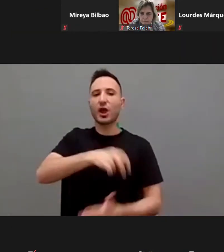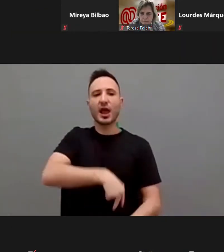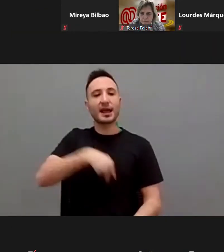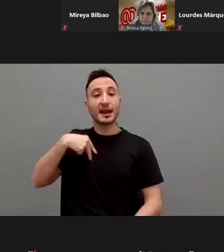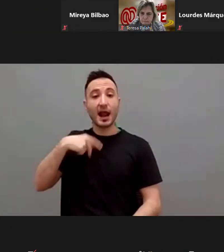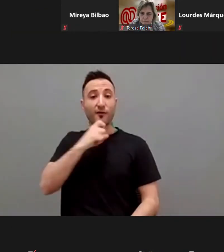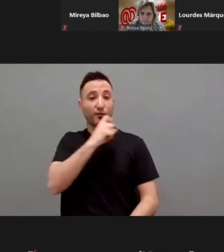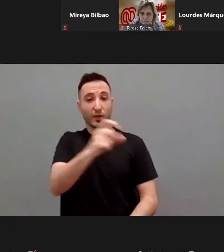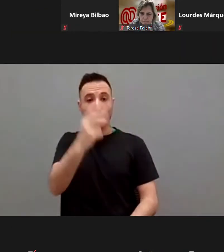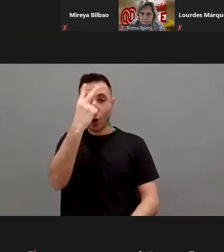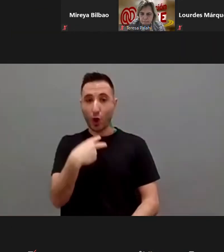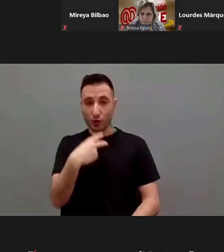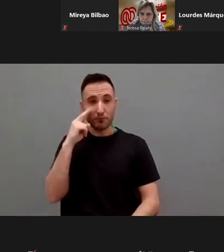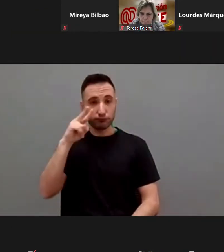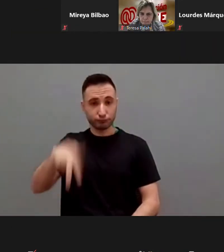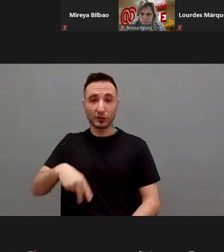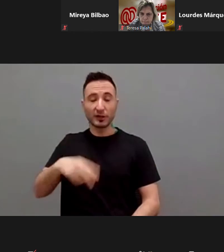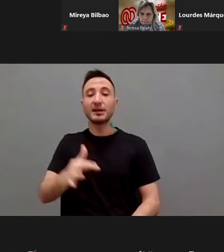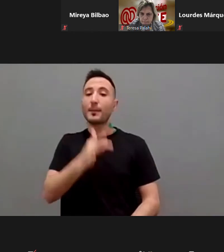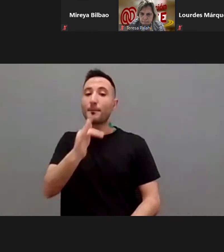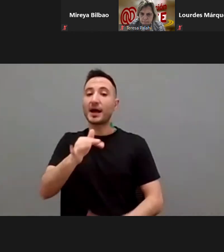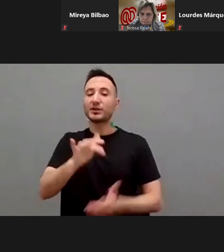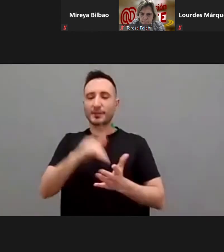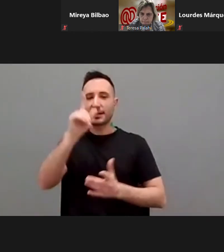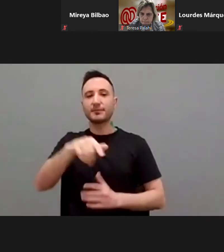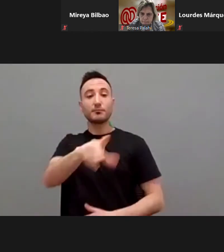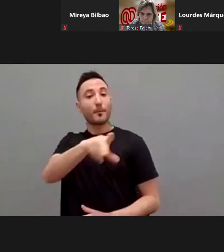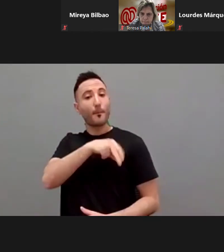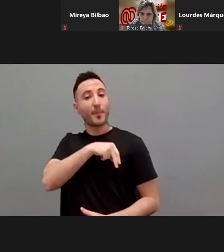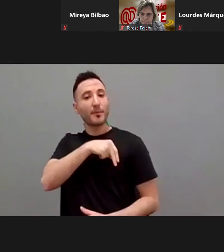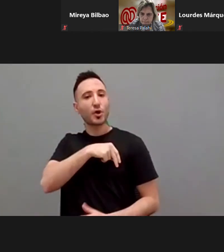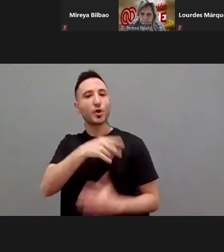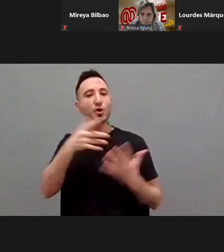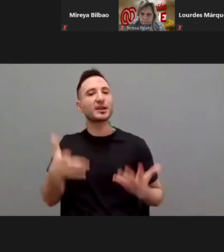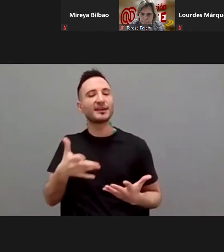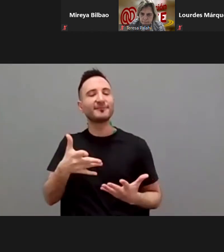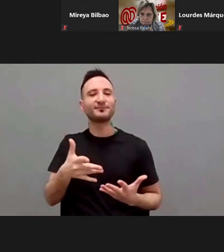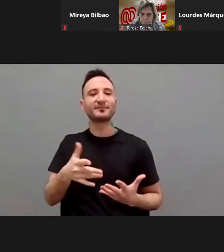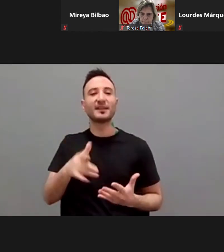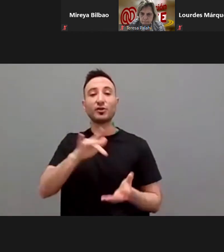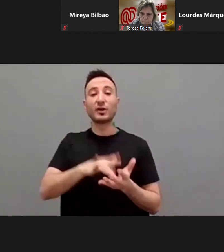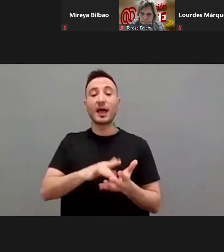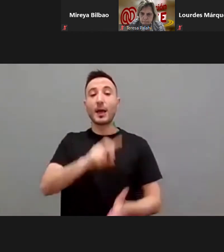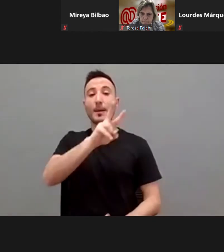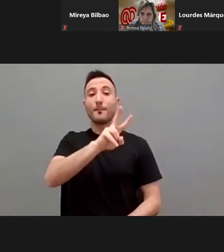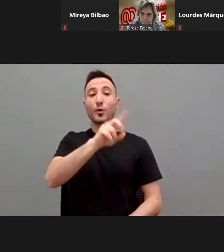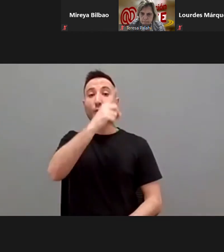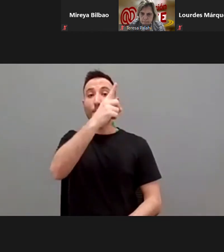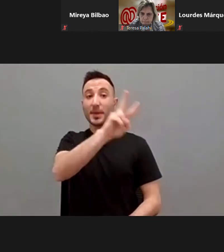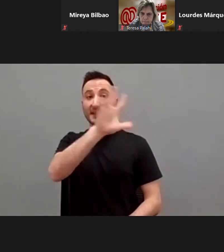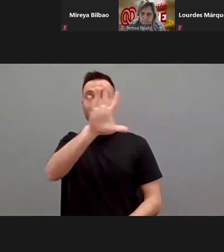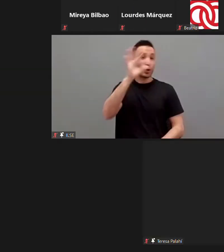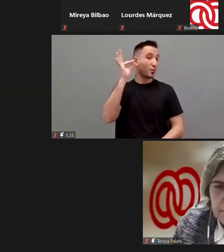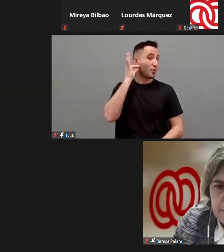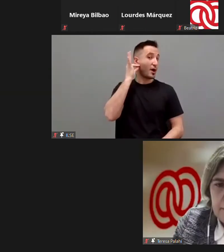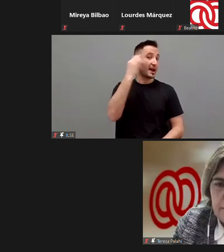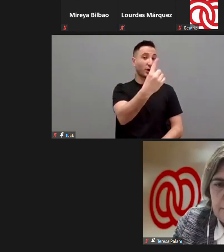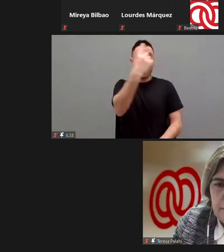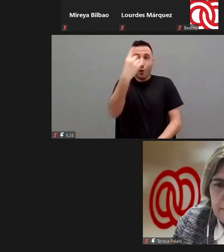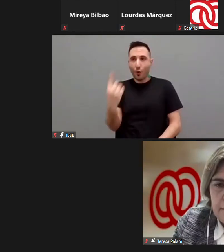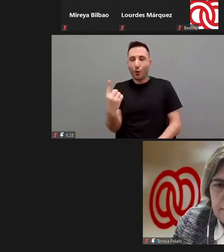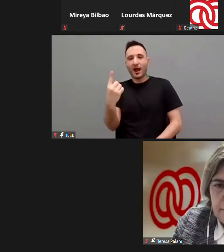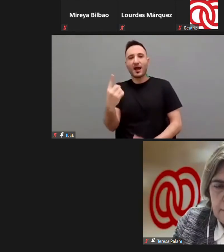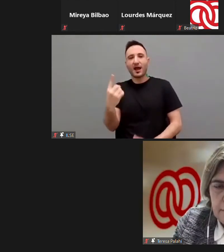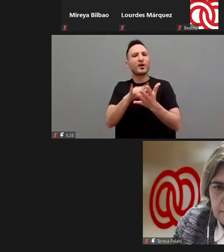11 y, entre otros reconocimientos, ha sido distinguida como una de las 25 mujeres más influyentes en